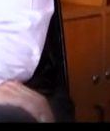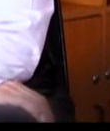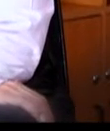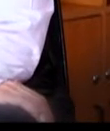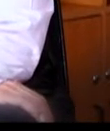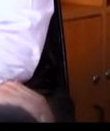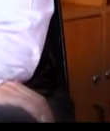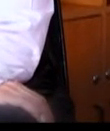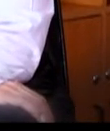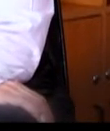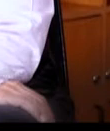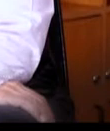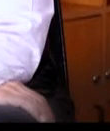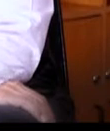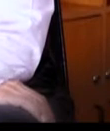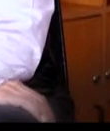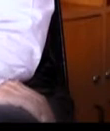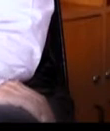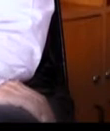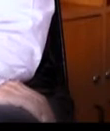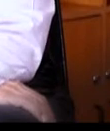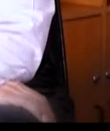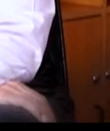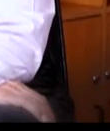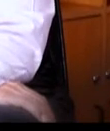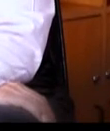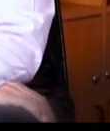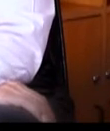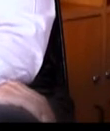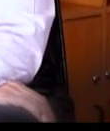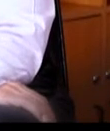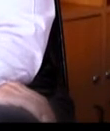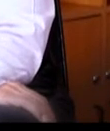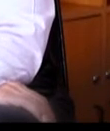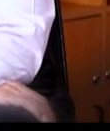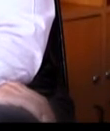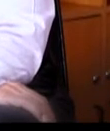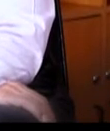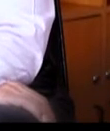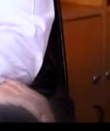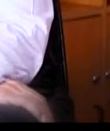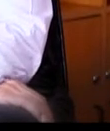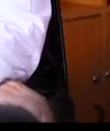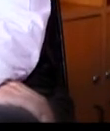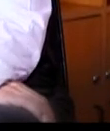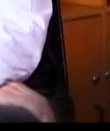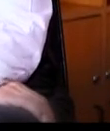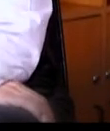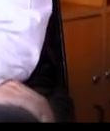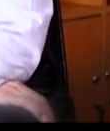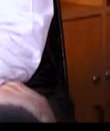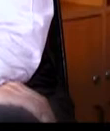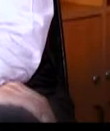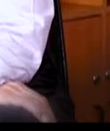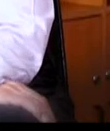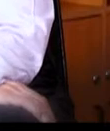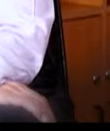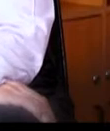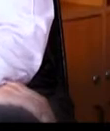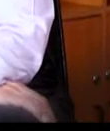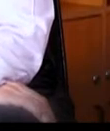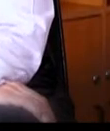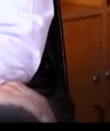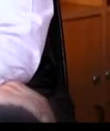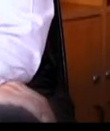línea de investigación que tiene que ver con la discusión sobre la situación del territorio, del espacio donde se da esta vida social. Entonces, obviamente tenemos